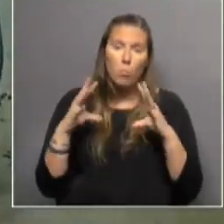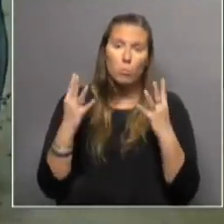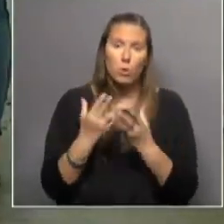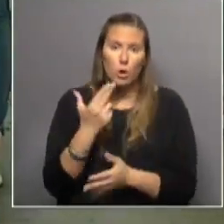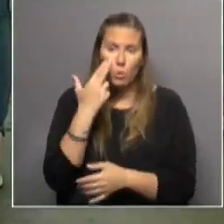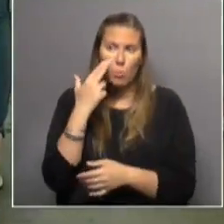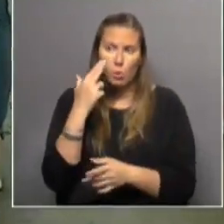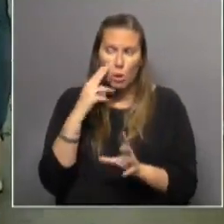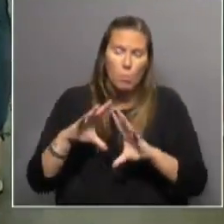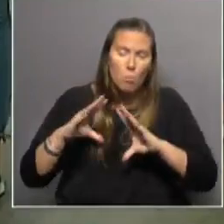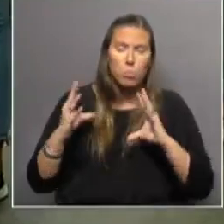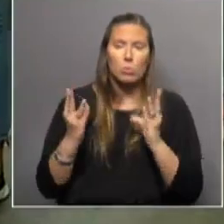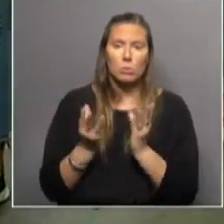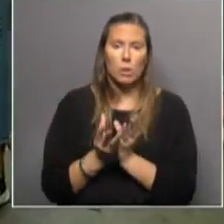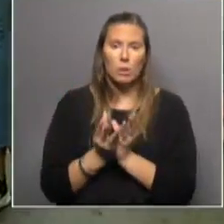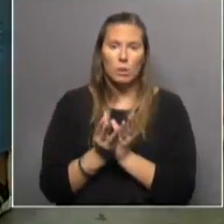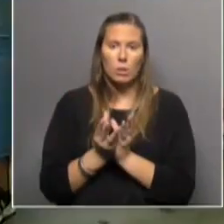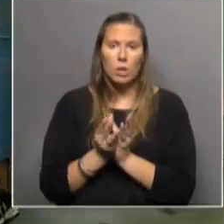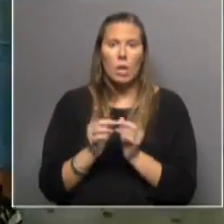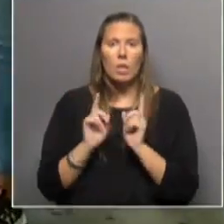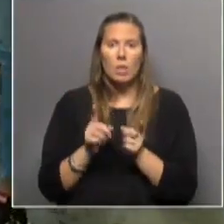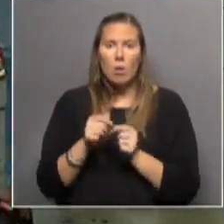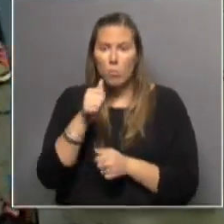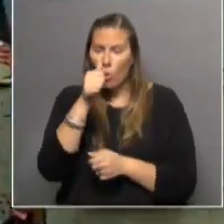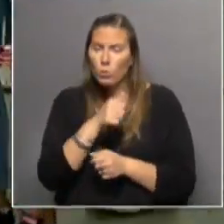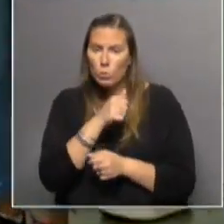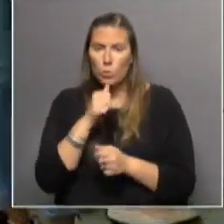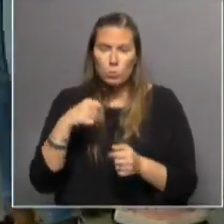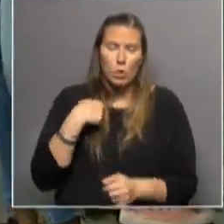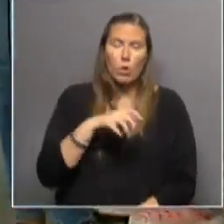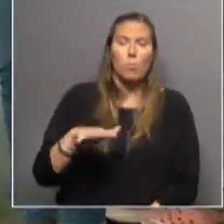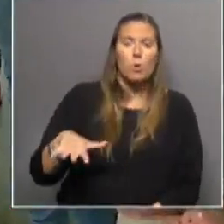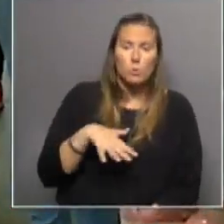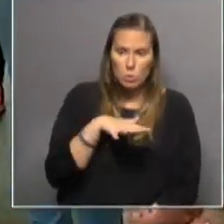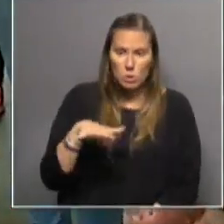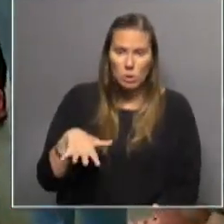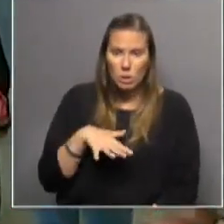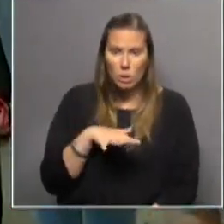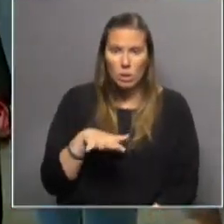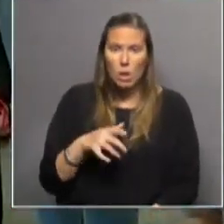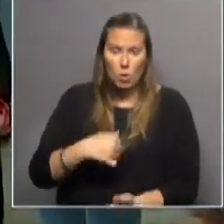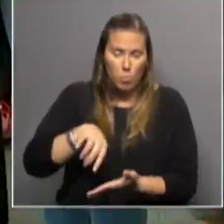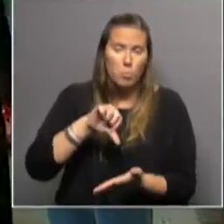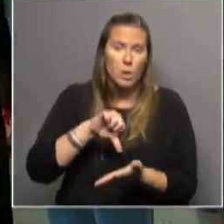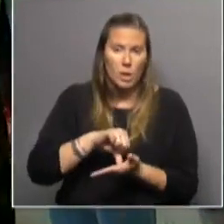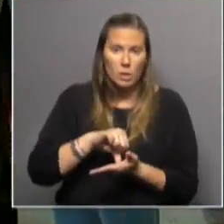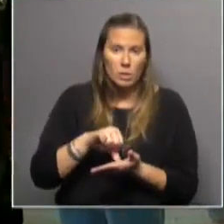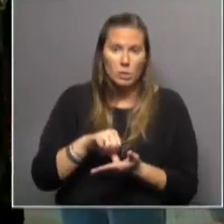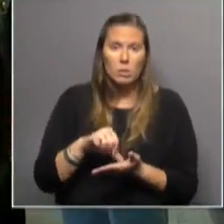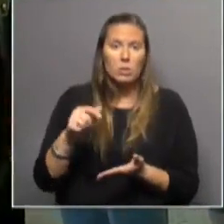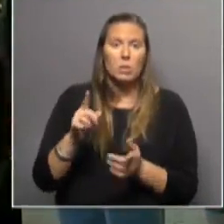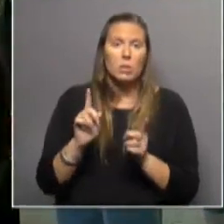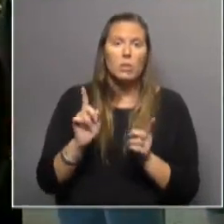problema mundial, algo que tenemos que resolver como sociedad, como país, como ciudad.